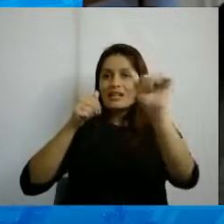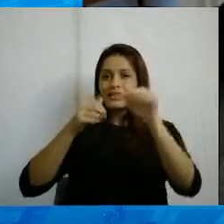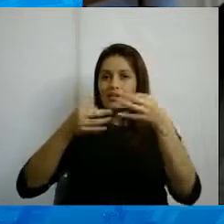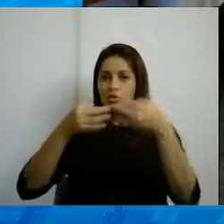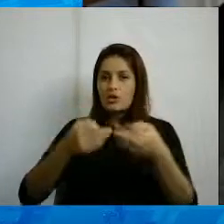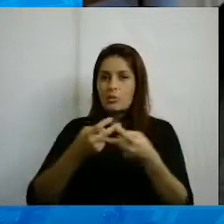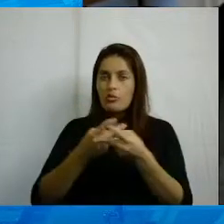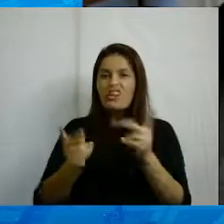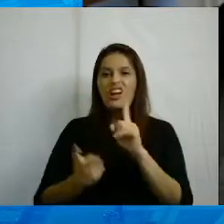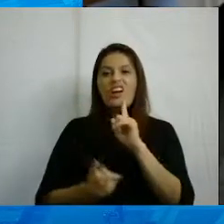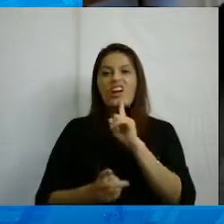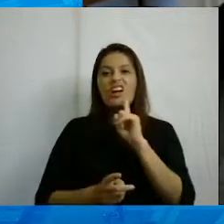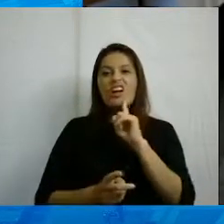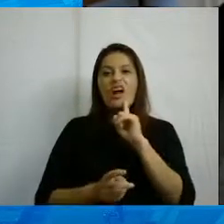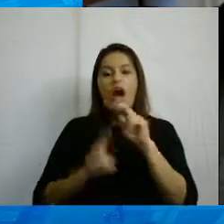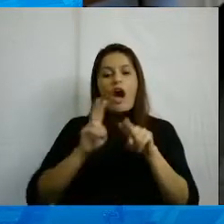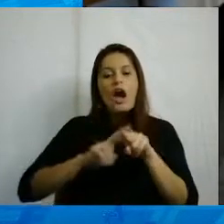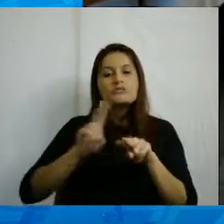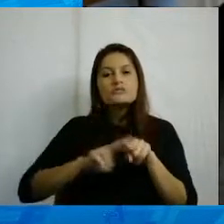¿quién se encarga de la instalación? ¿Viene